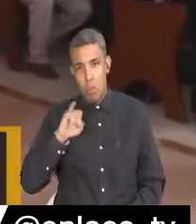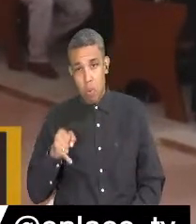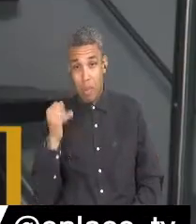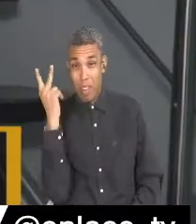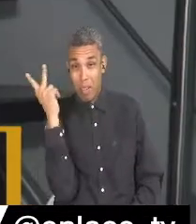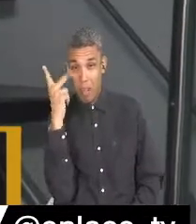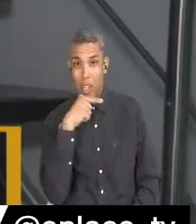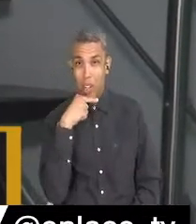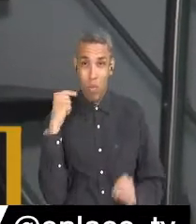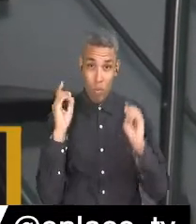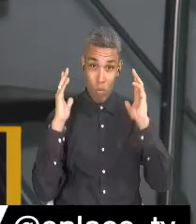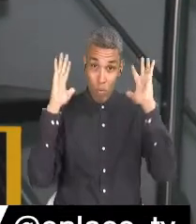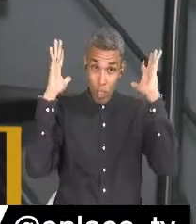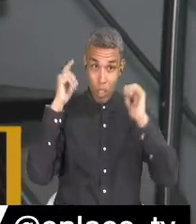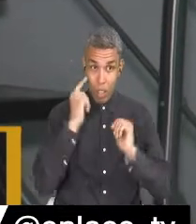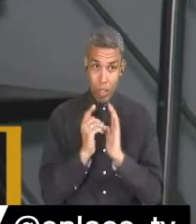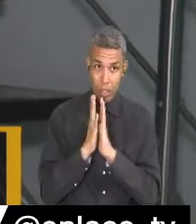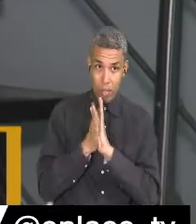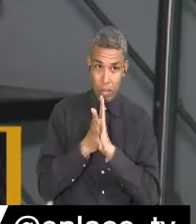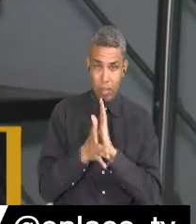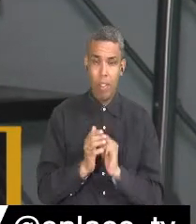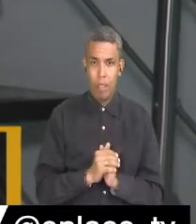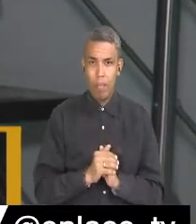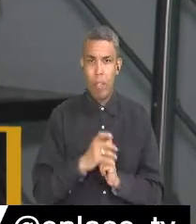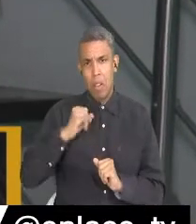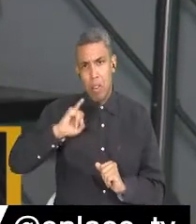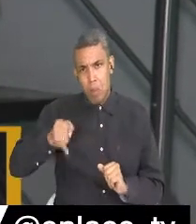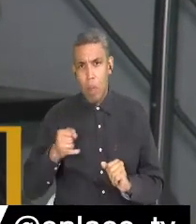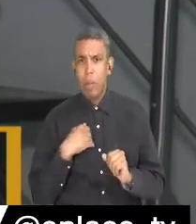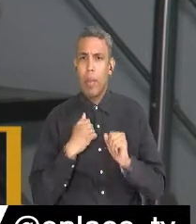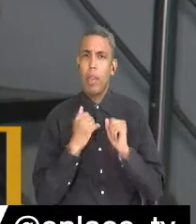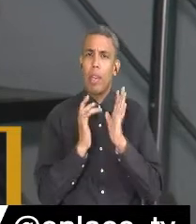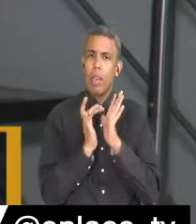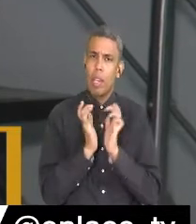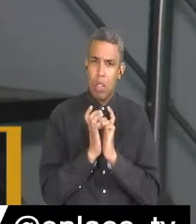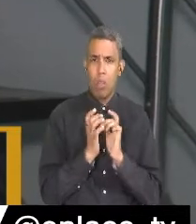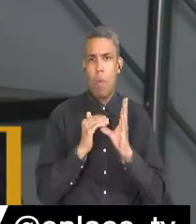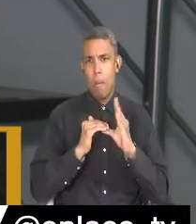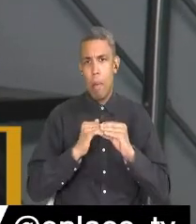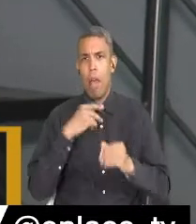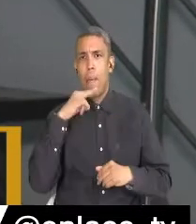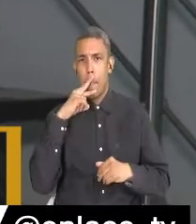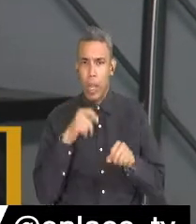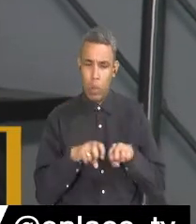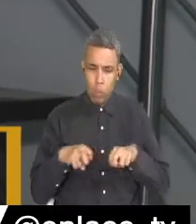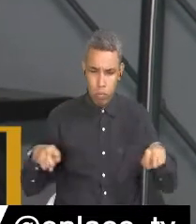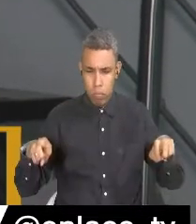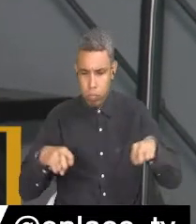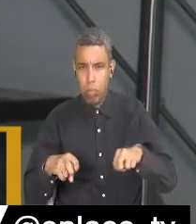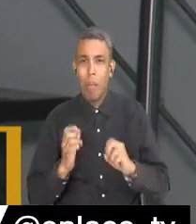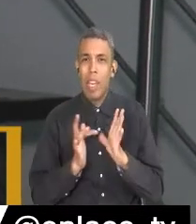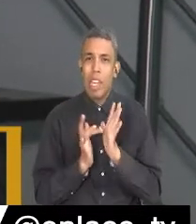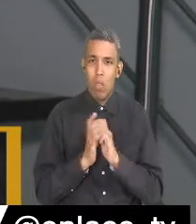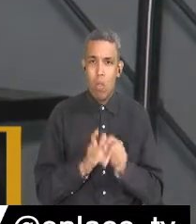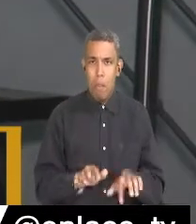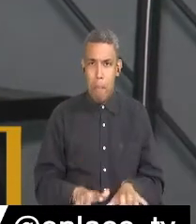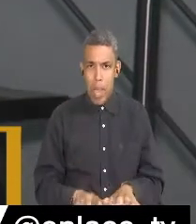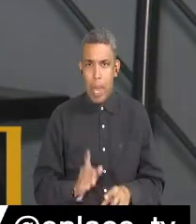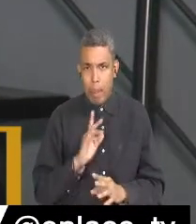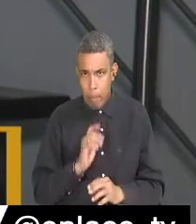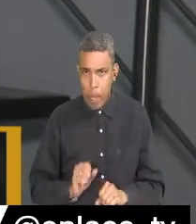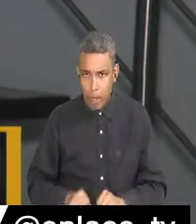principales. El Jueves Santo es el día que celebramos la Cena del Señor, lavatorio de los pies, institución de la Eucaristía y también el mandamiento del amor. La